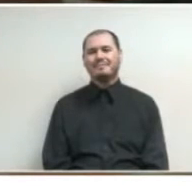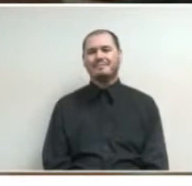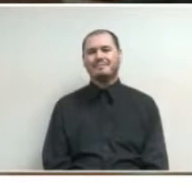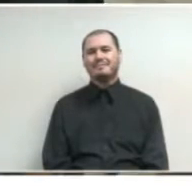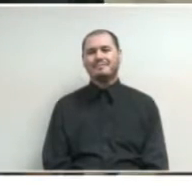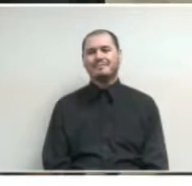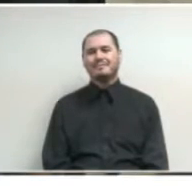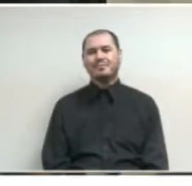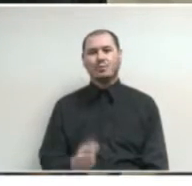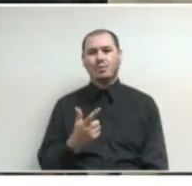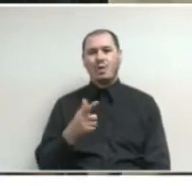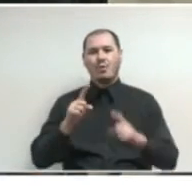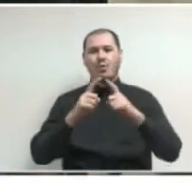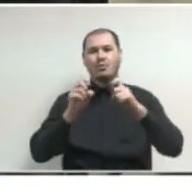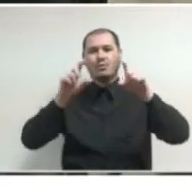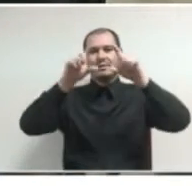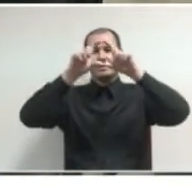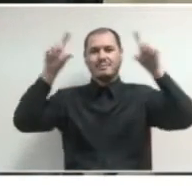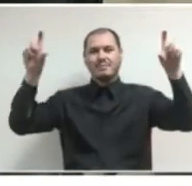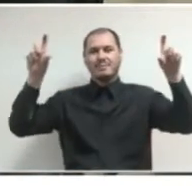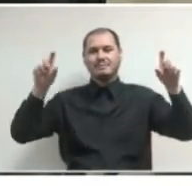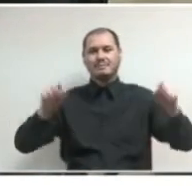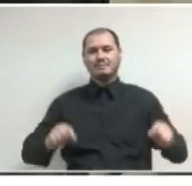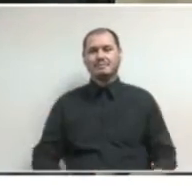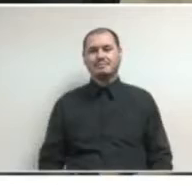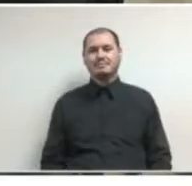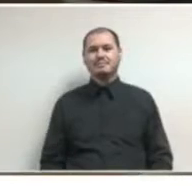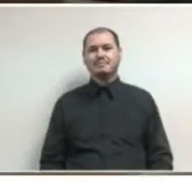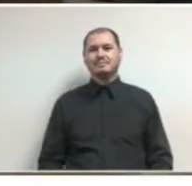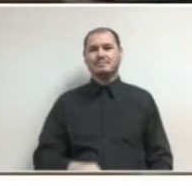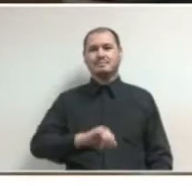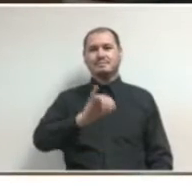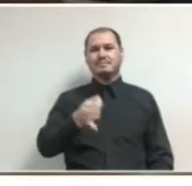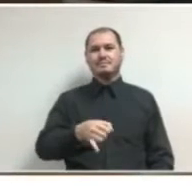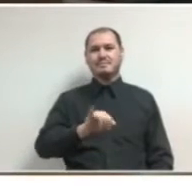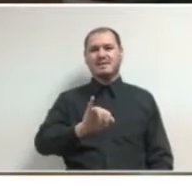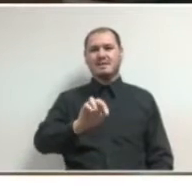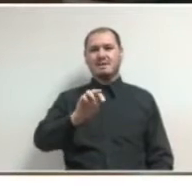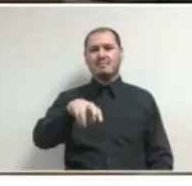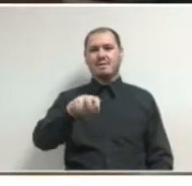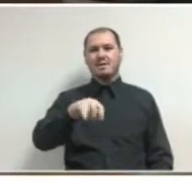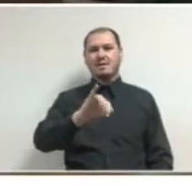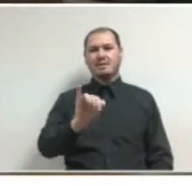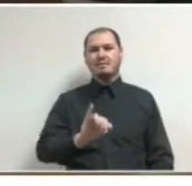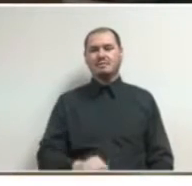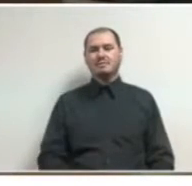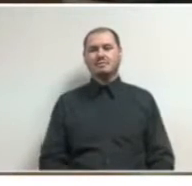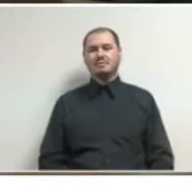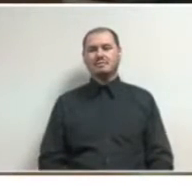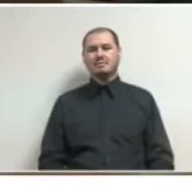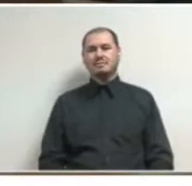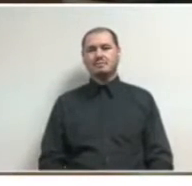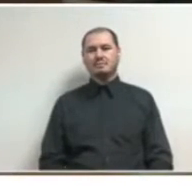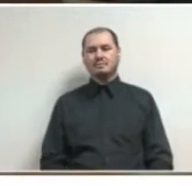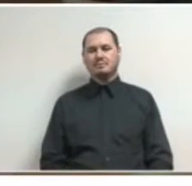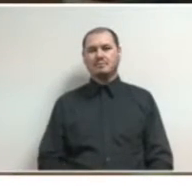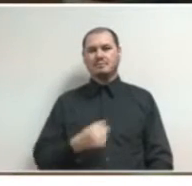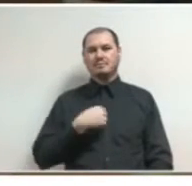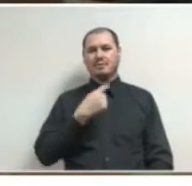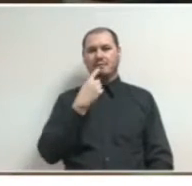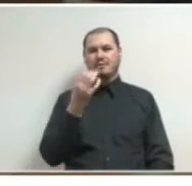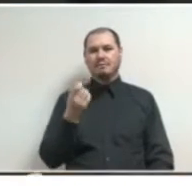Si no hay otro tema pendiente. Y por amo, ambuemba, ya. Ya muñeca, ambuemba, para el doctor Rolón. Muy brevemente, nada